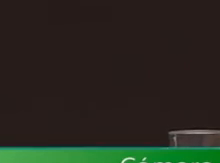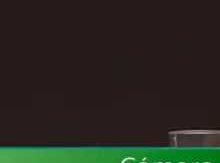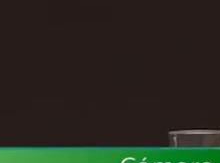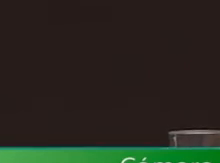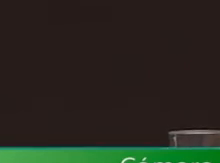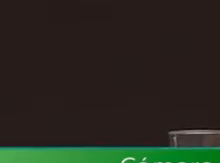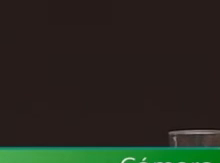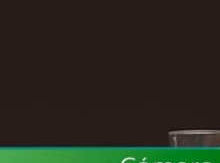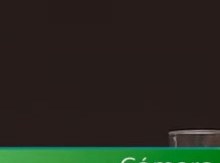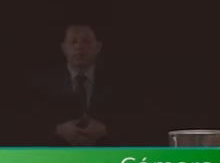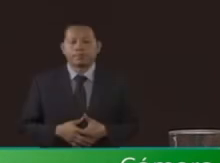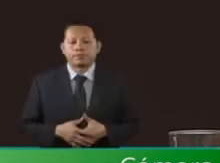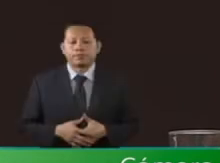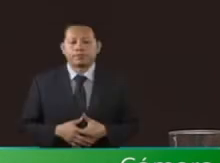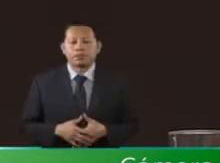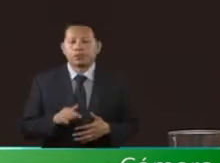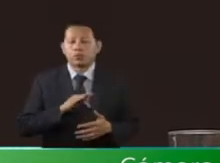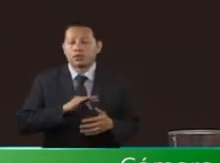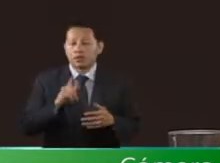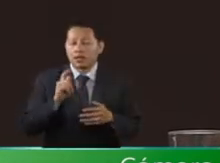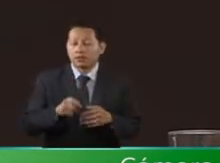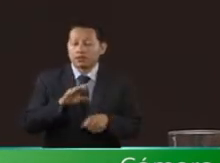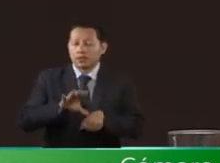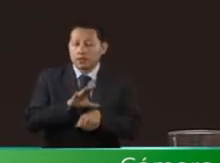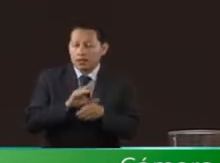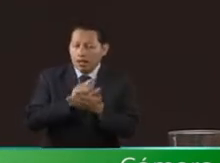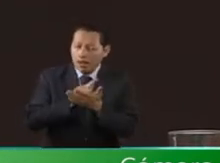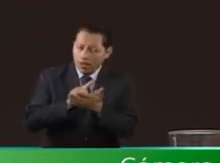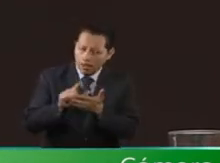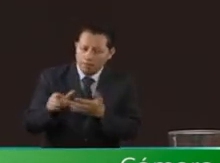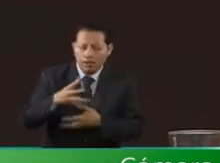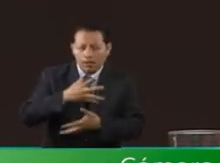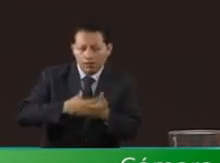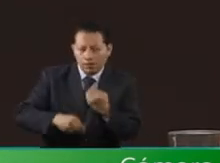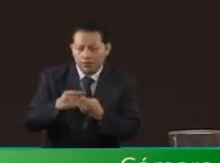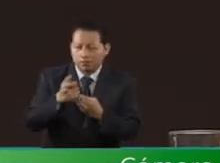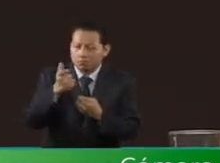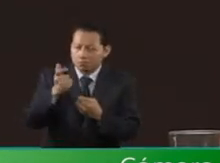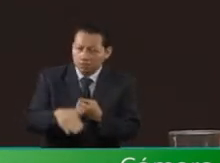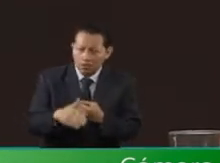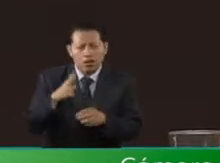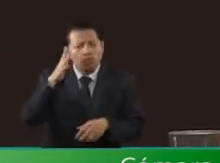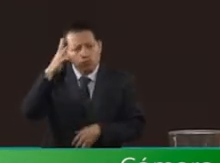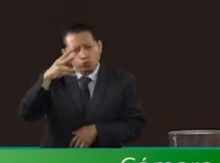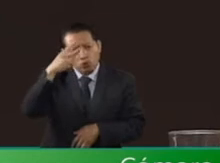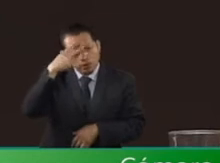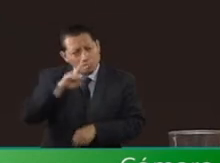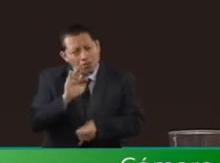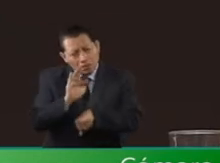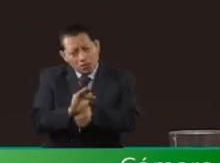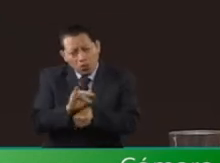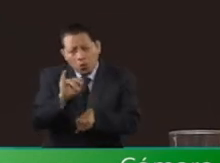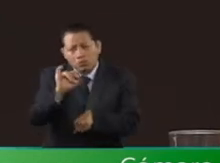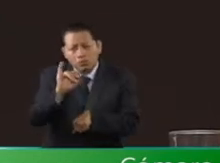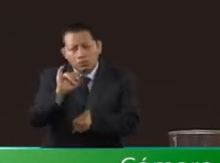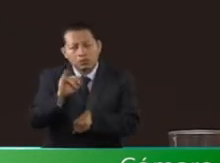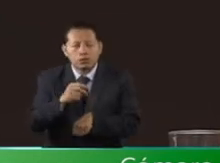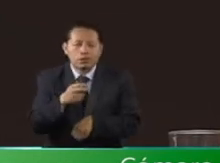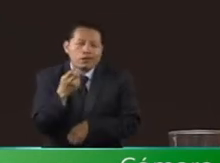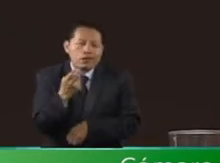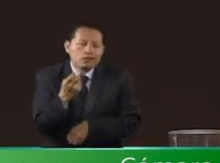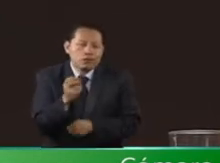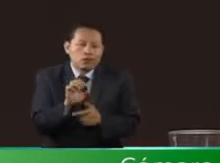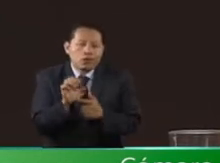energías limpias renovables y baratas entonces hagamos lo que hay que hacer y no